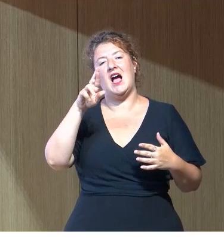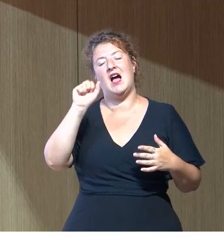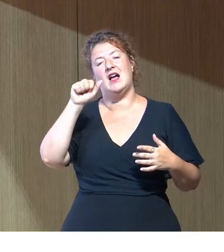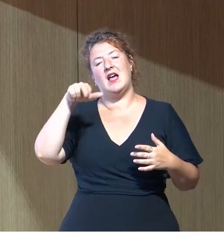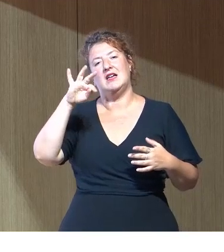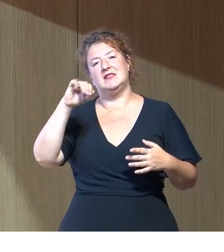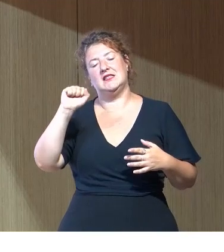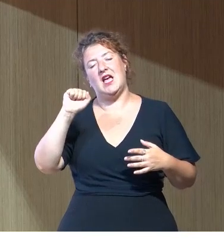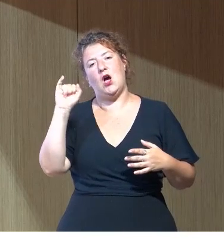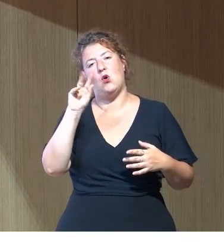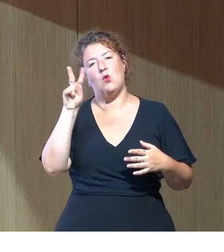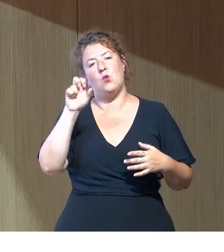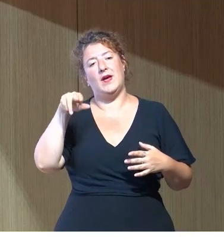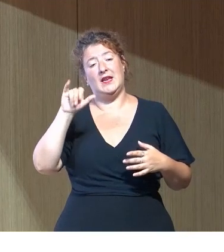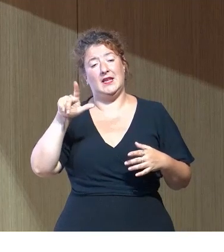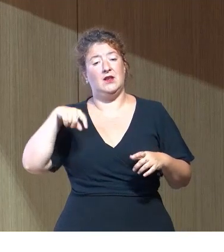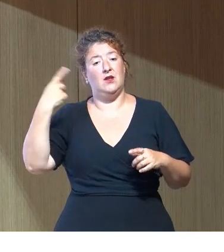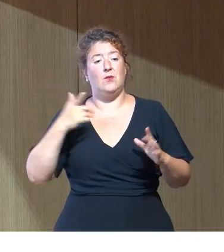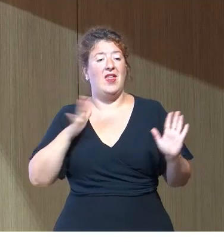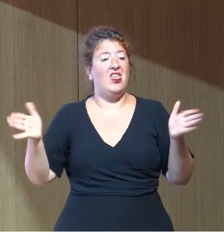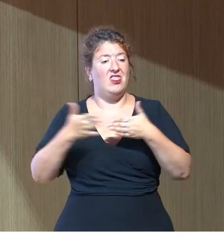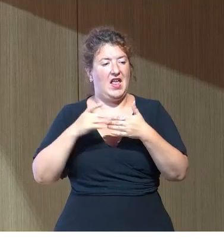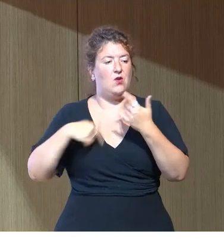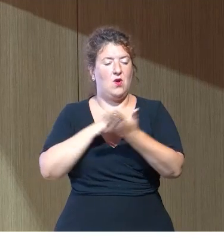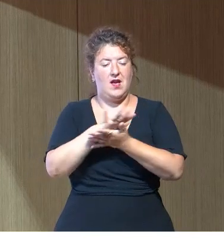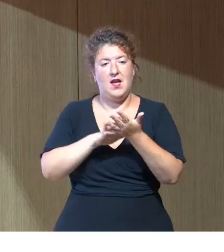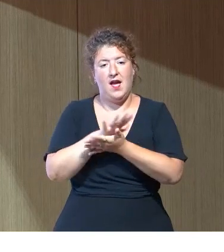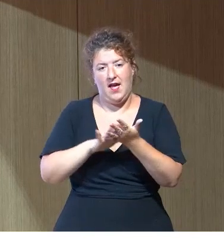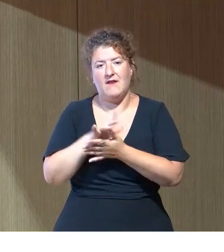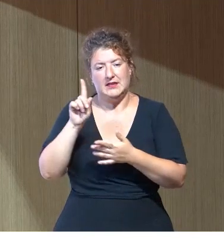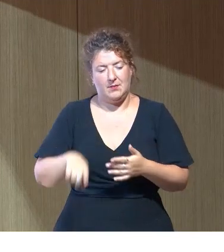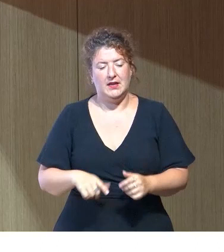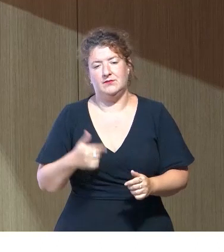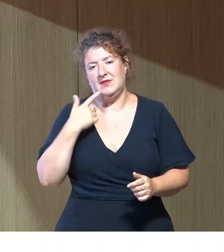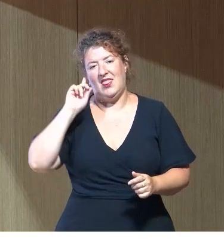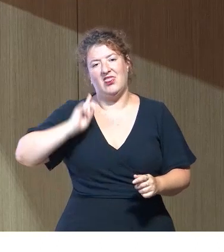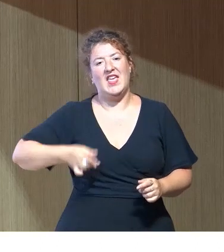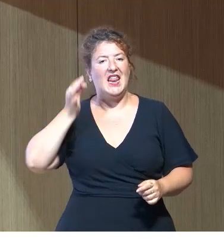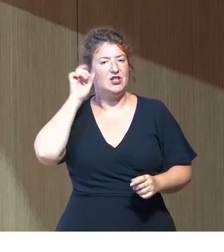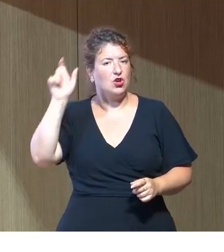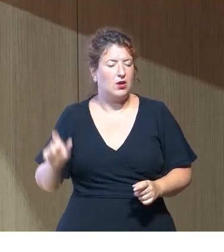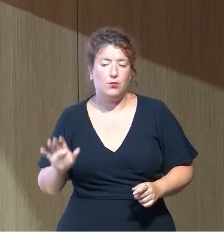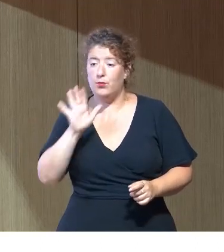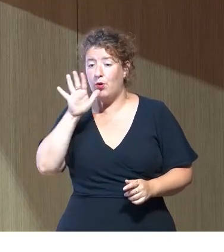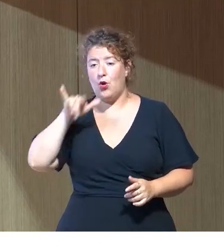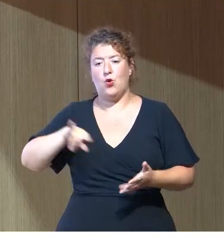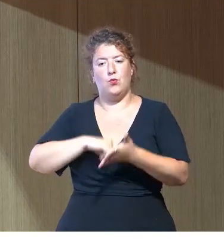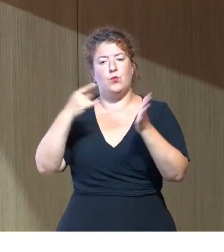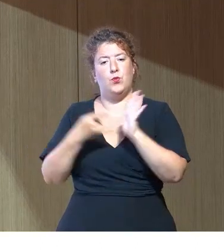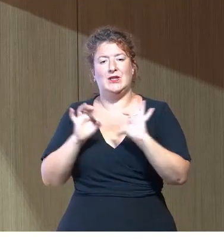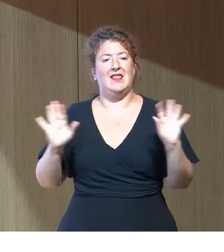coordinadora después nos acompañará en la mesa de cierre o en la en la clausura del Congreso porque este proyecto que hoy vamos a